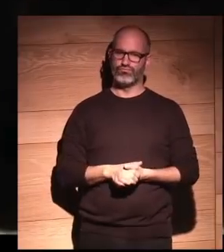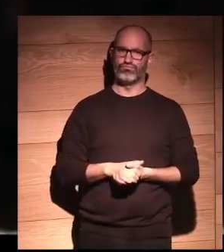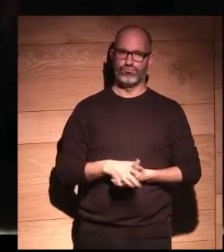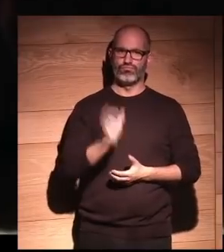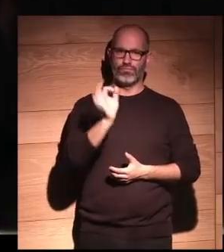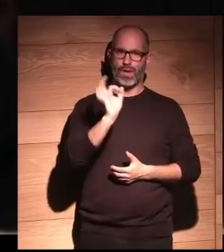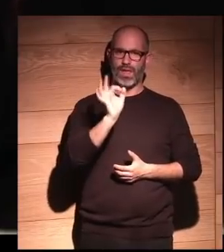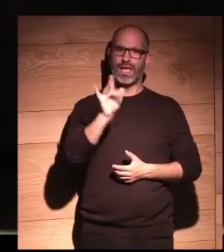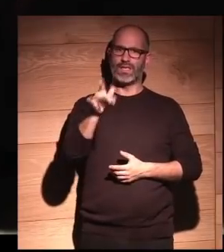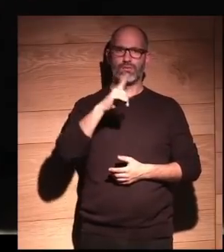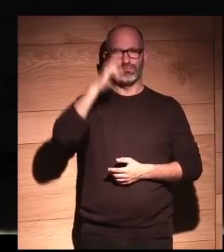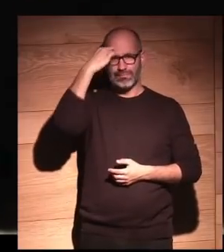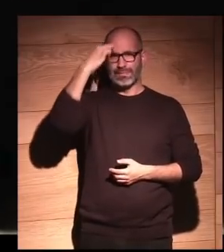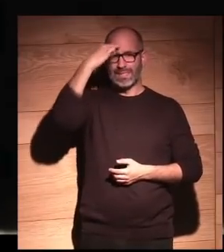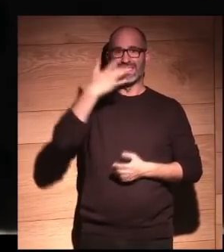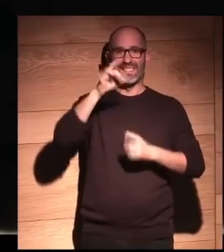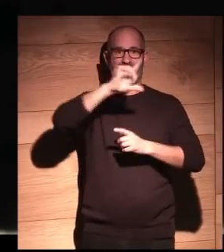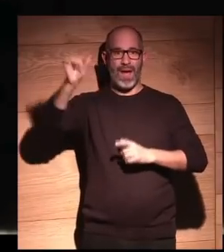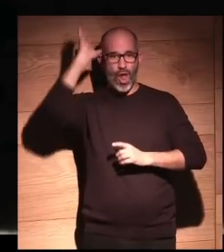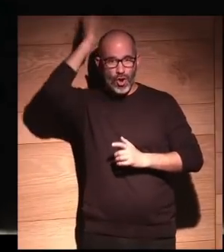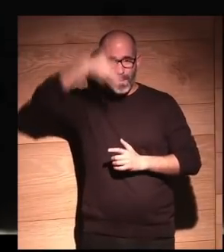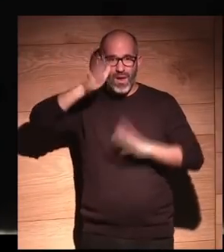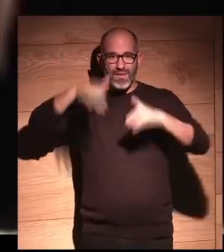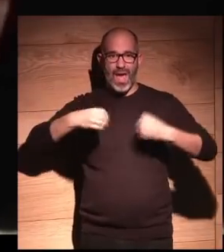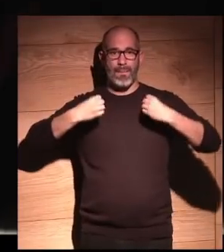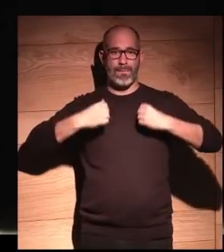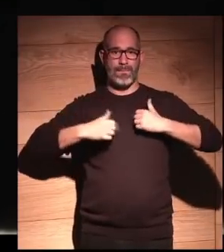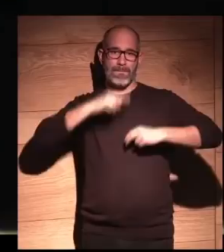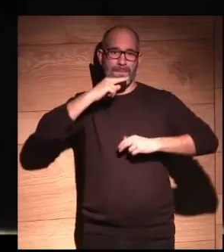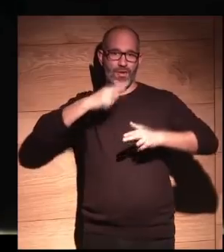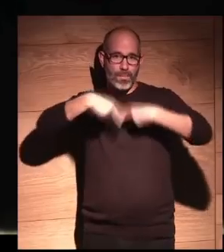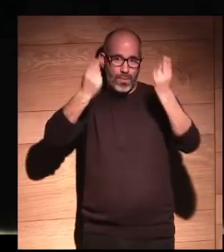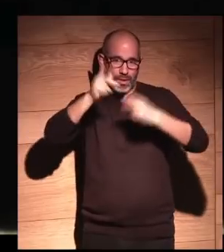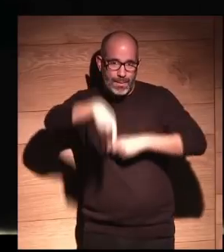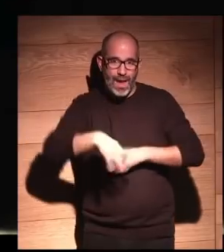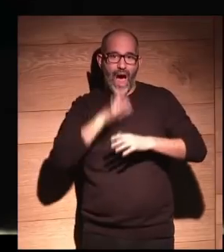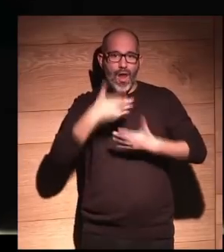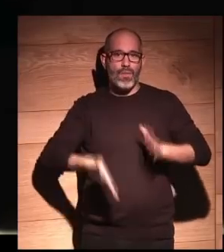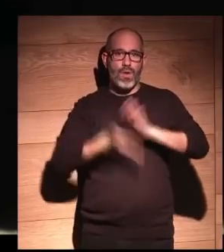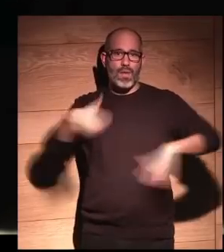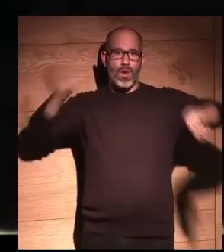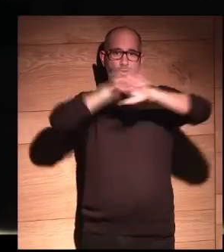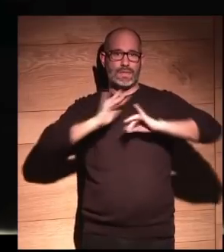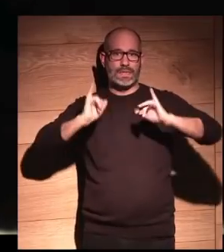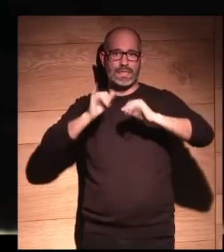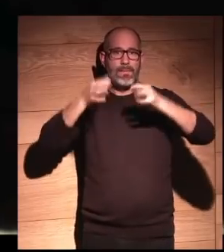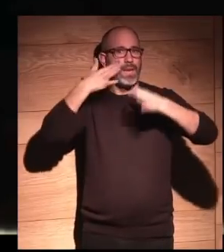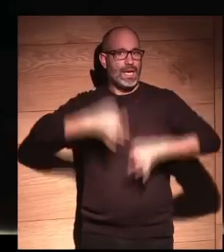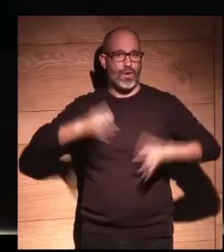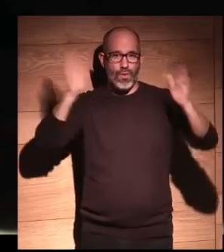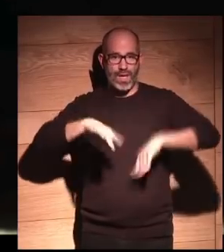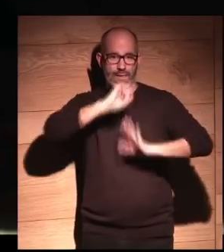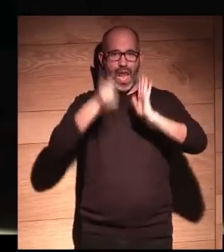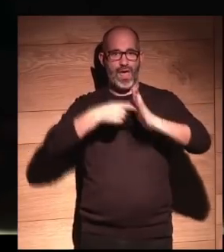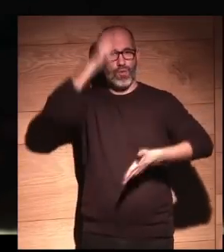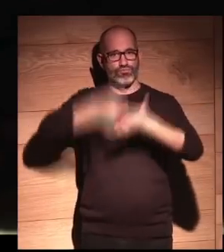Sí, eso sí que lo vamos a echar de menos si se van los romanos, Reg. Los baños públicos. Y ahora se puede salir de noche sin peligro, Reg. Sí, saben cómo imponer la ley